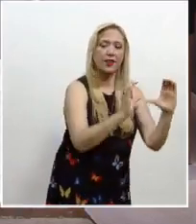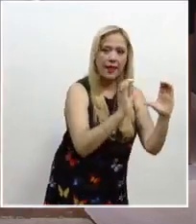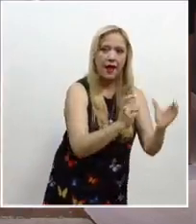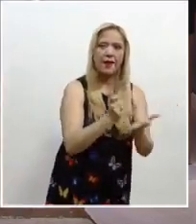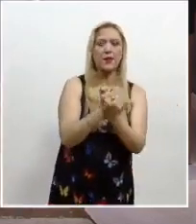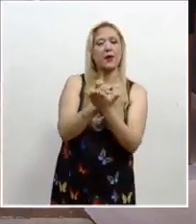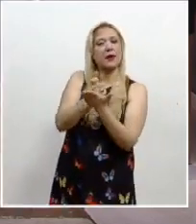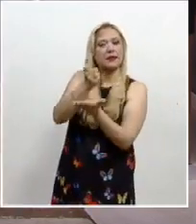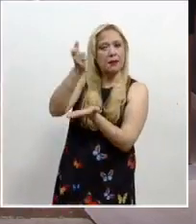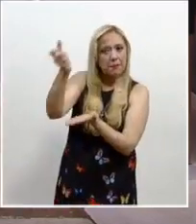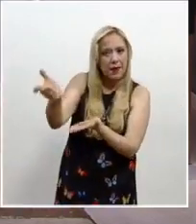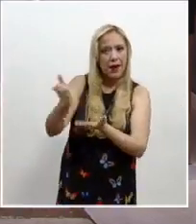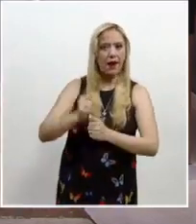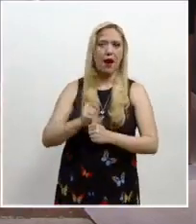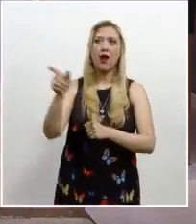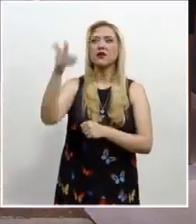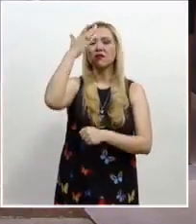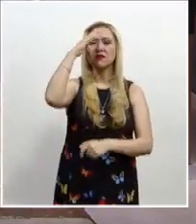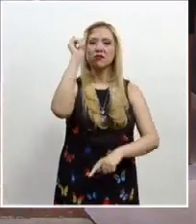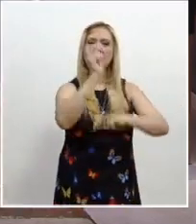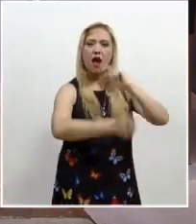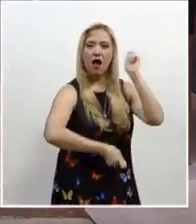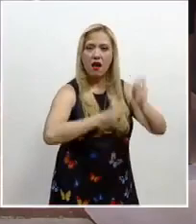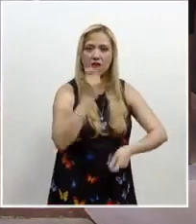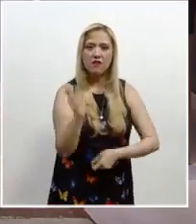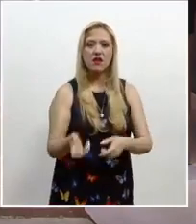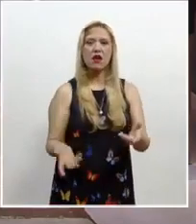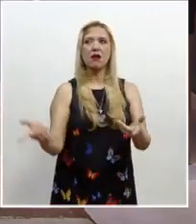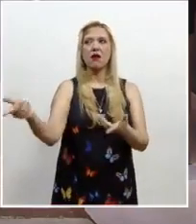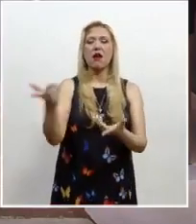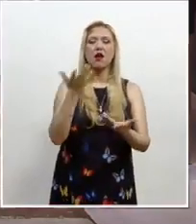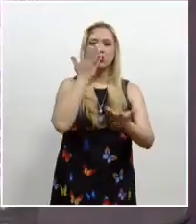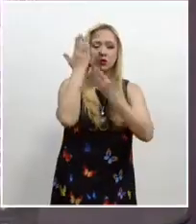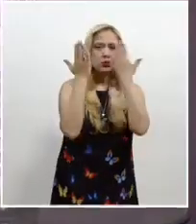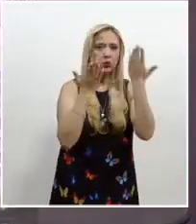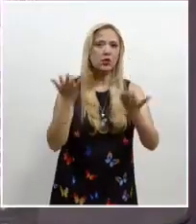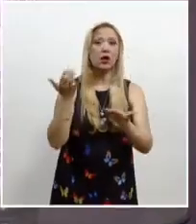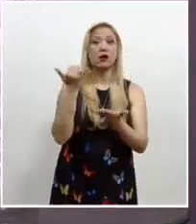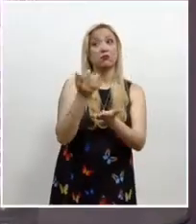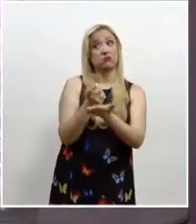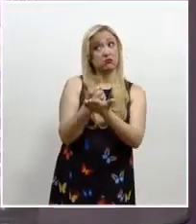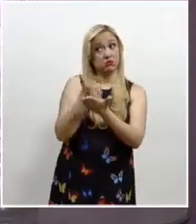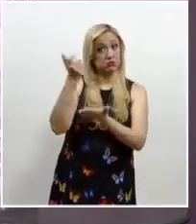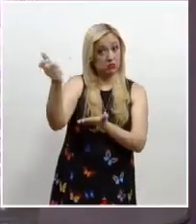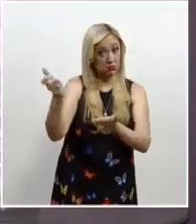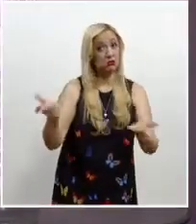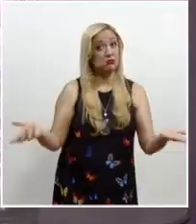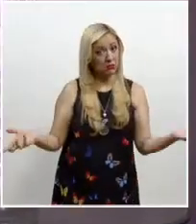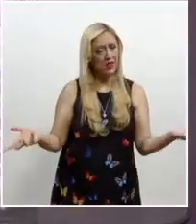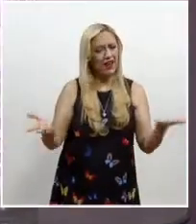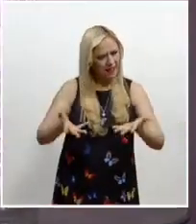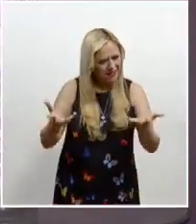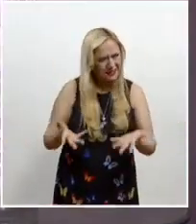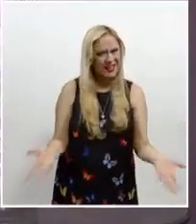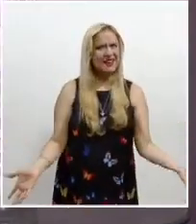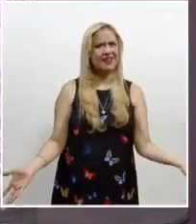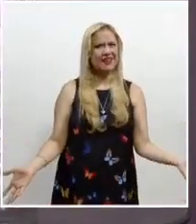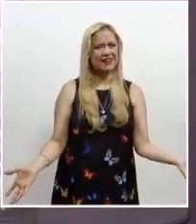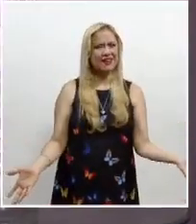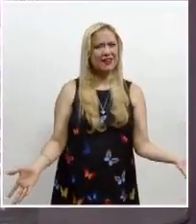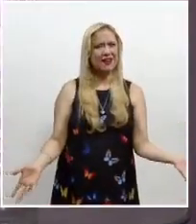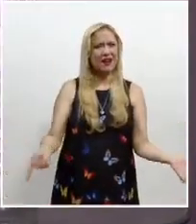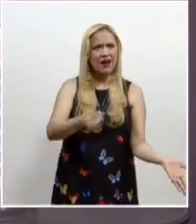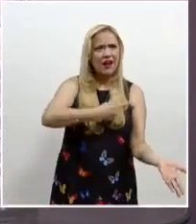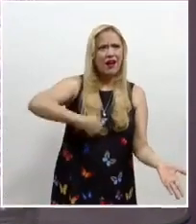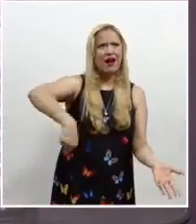de conocimiento, de preparación, de reconocimiento y de remuneración. Hagámoslo porque además